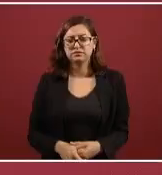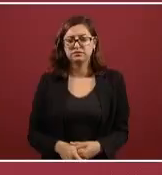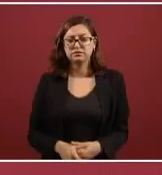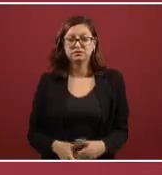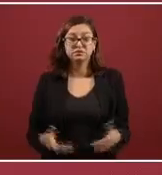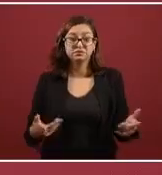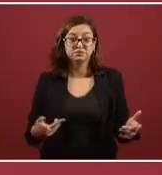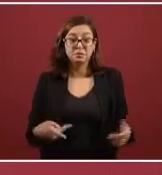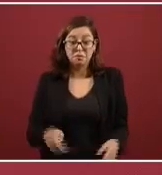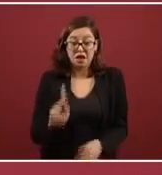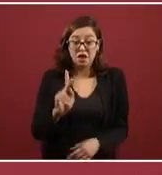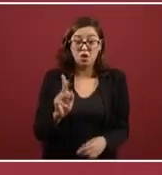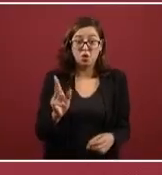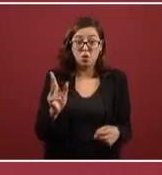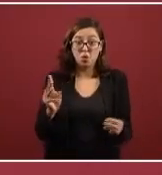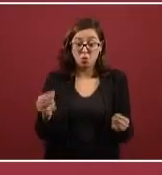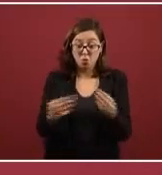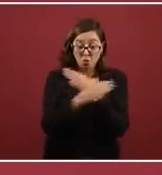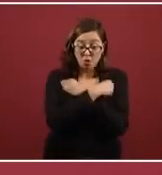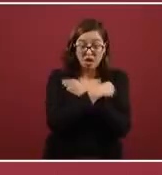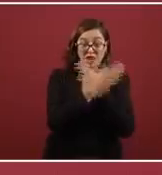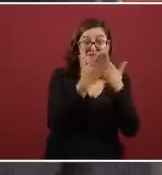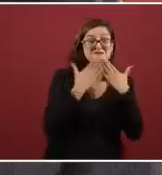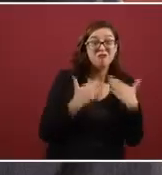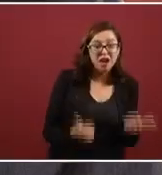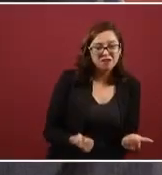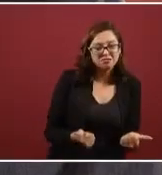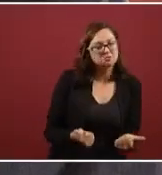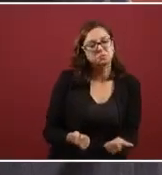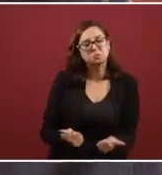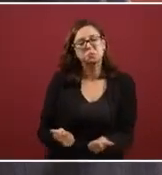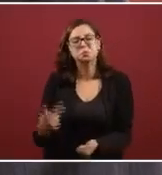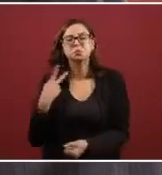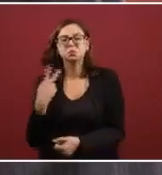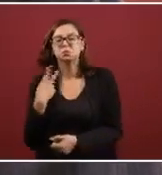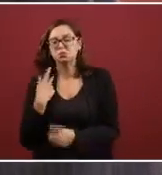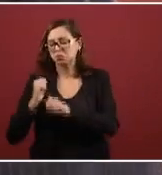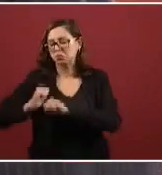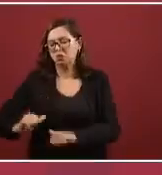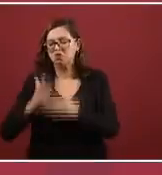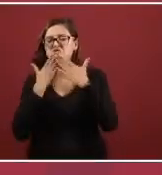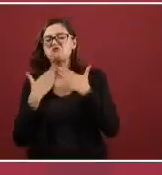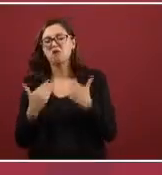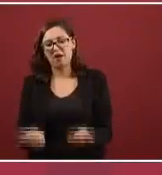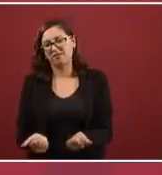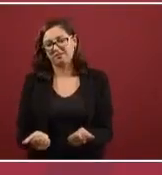autoridad moral, no hay autoridad política. Entonces,